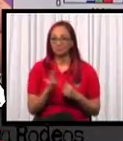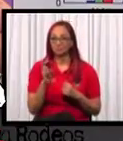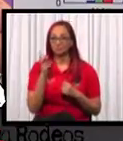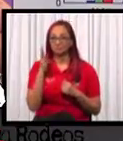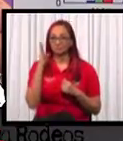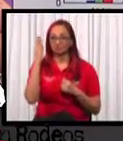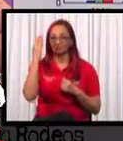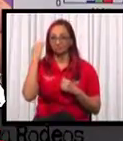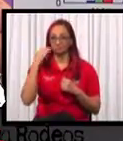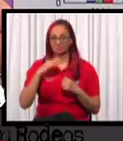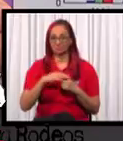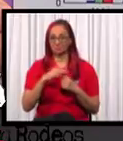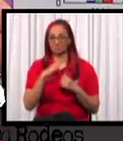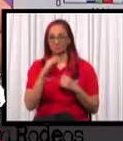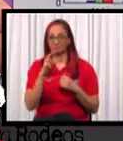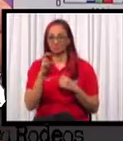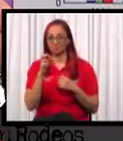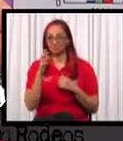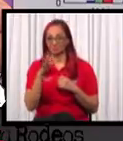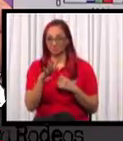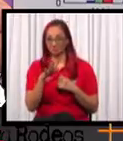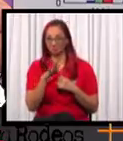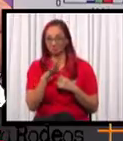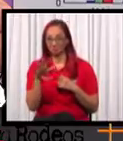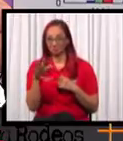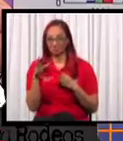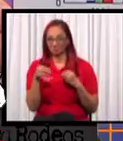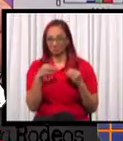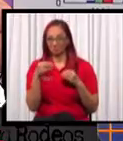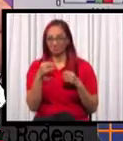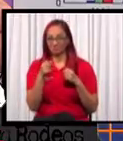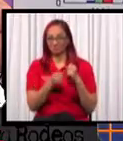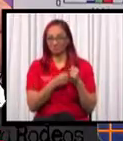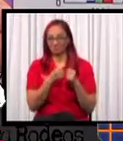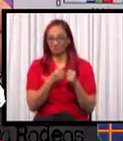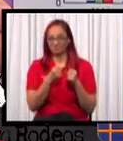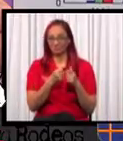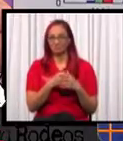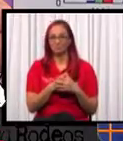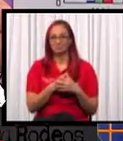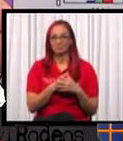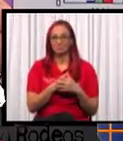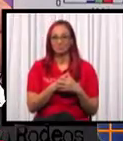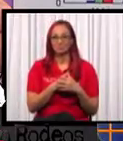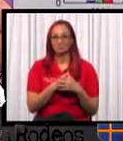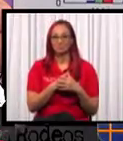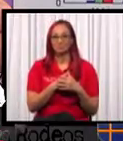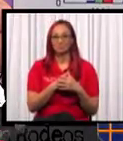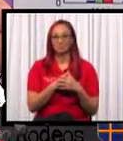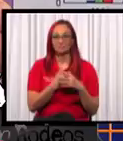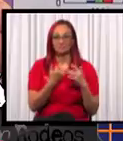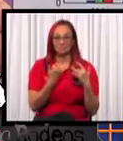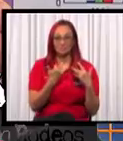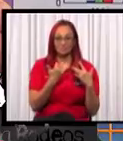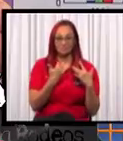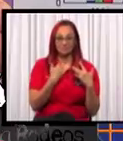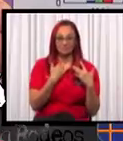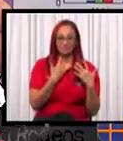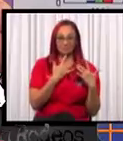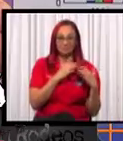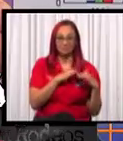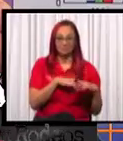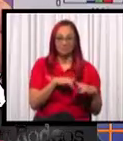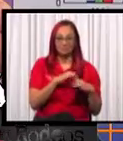2014 y 2015 han sido años niños que han tenido una